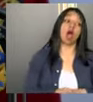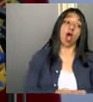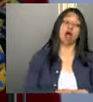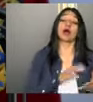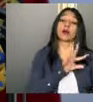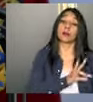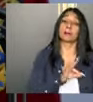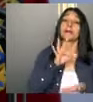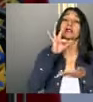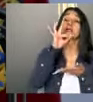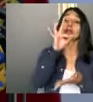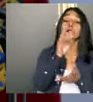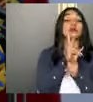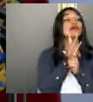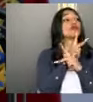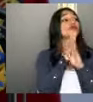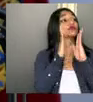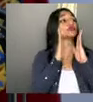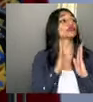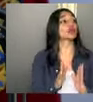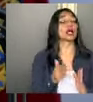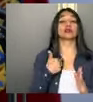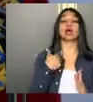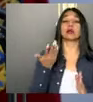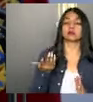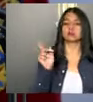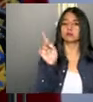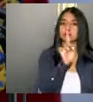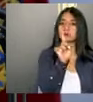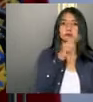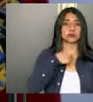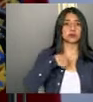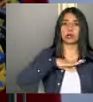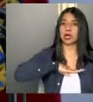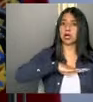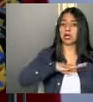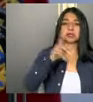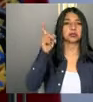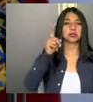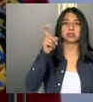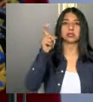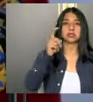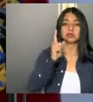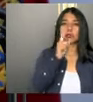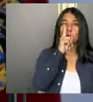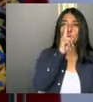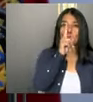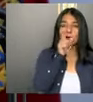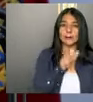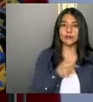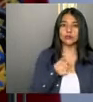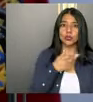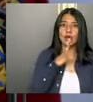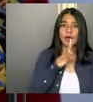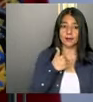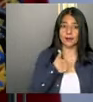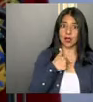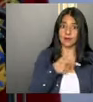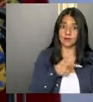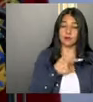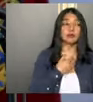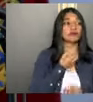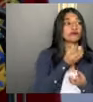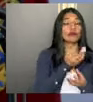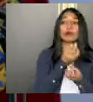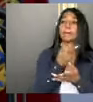representantes, funcionarios ya definidos, intermediarios. Yo como alcalde electo no necesito ni un solo intermediario, ni un solo